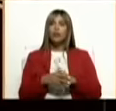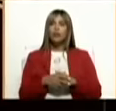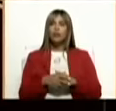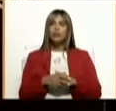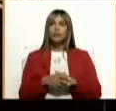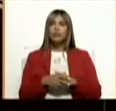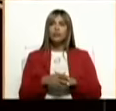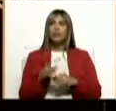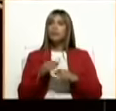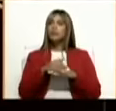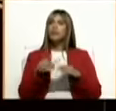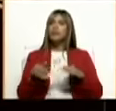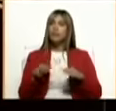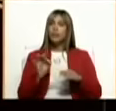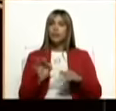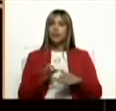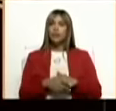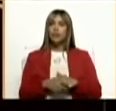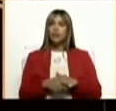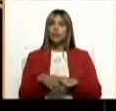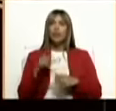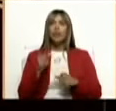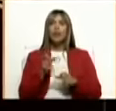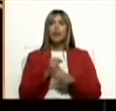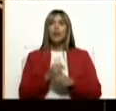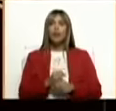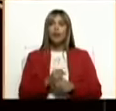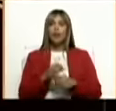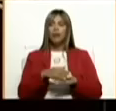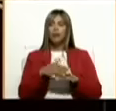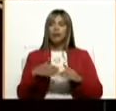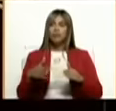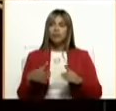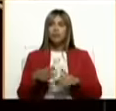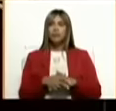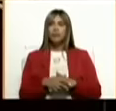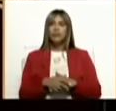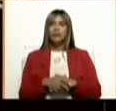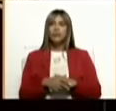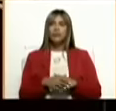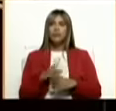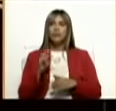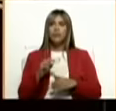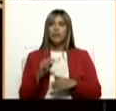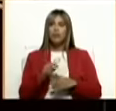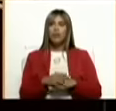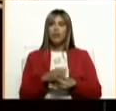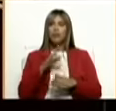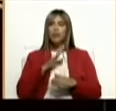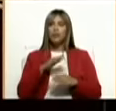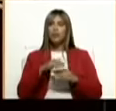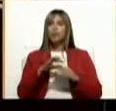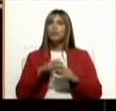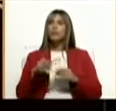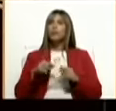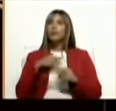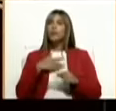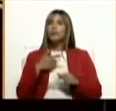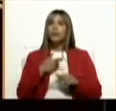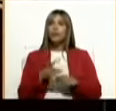sido delimitado. Debe esperarse la delimitación de esa porción de mar para que